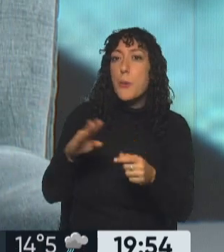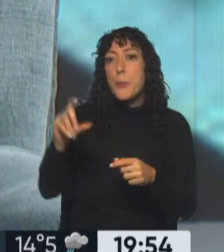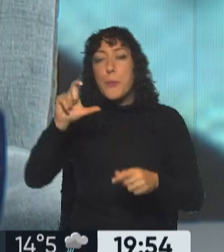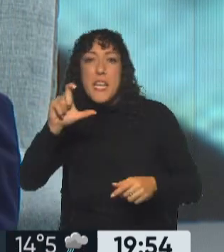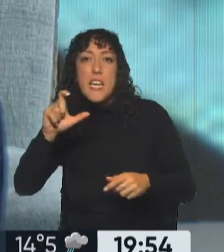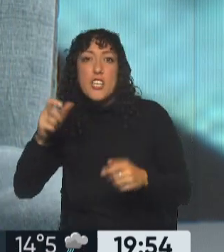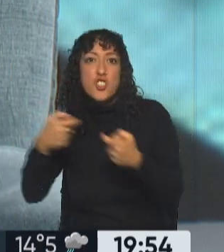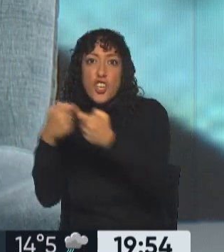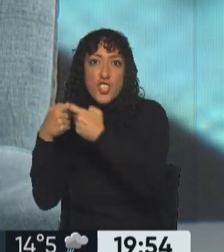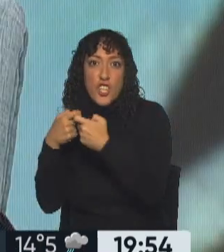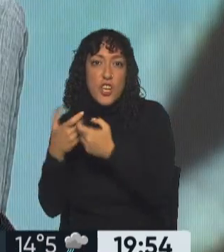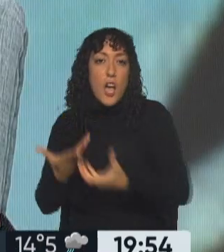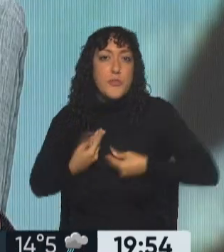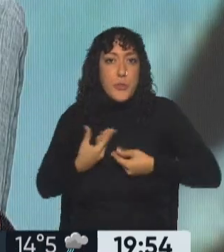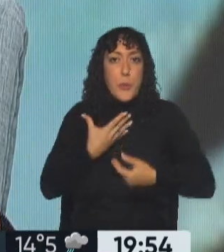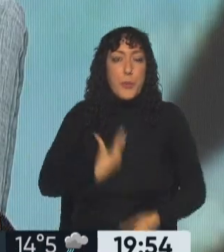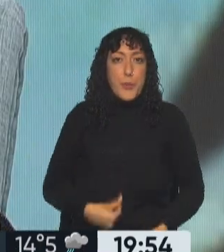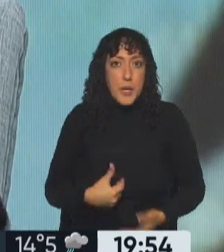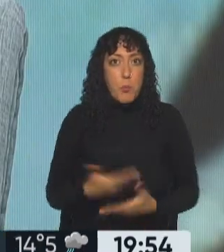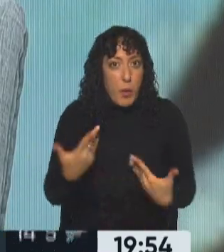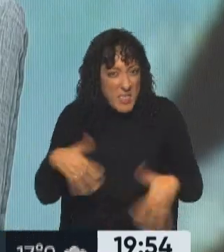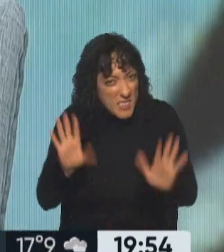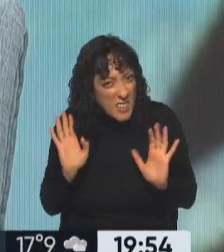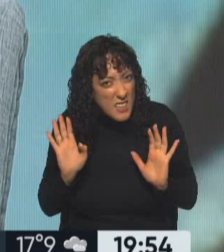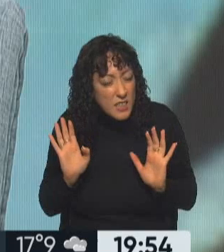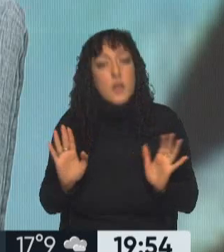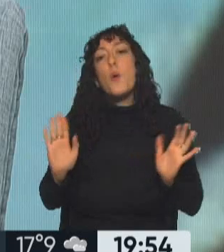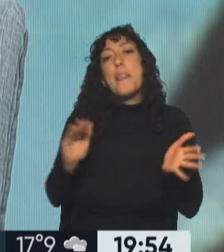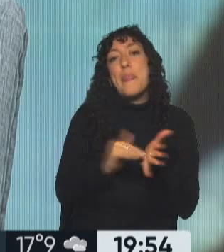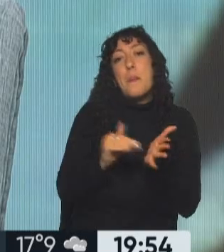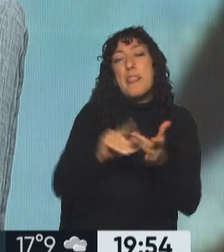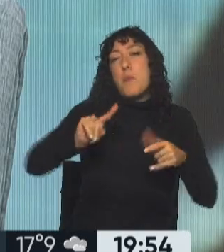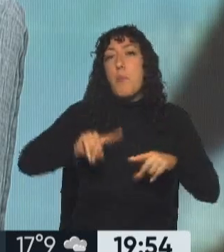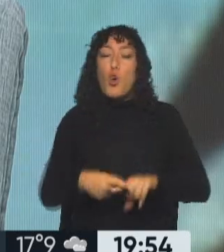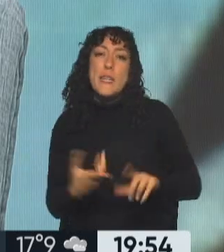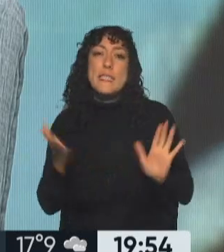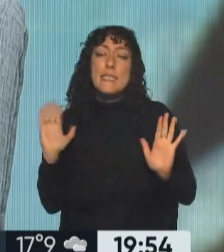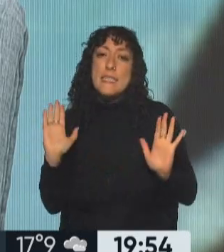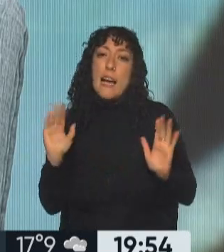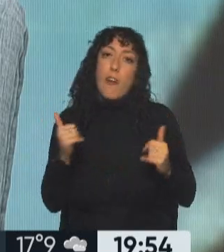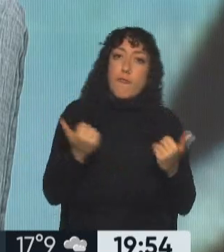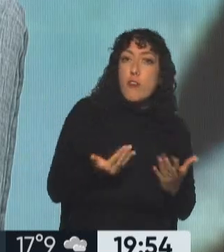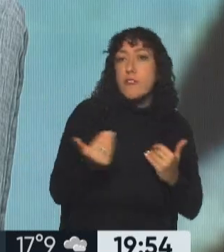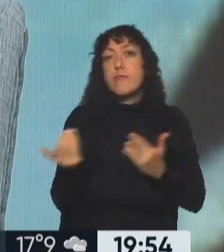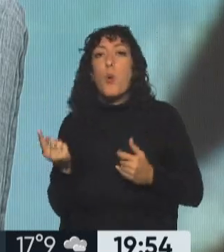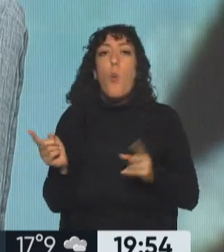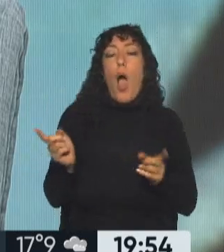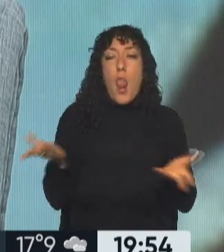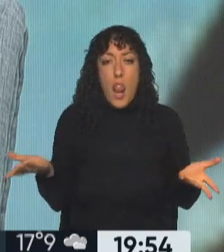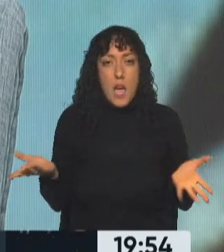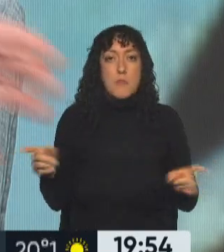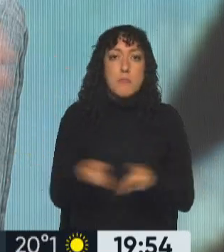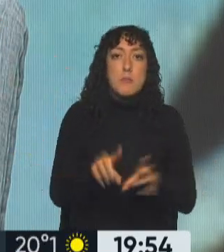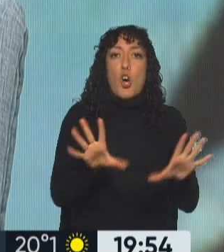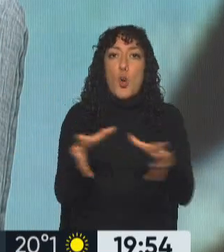un oxígeno, ¿sirve eso? Mira, el tema es que habría que ver qué voluntad política hay de los bloques